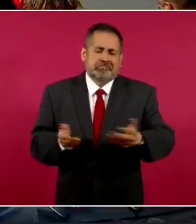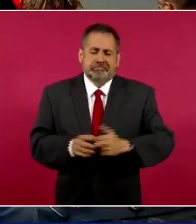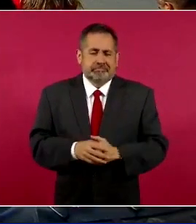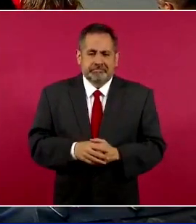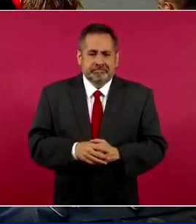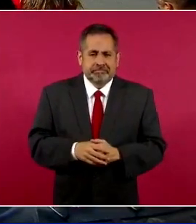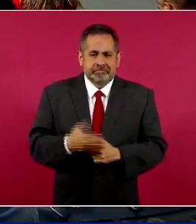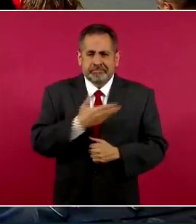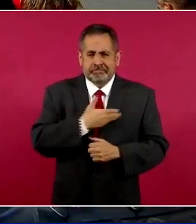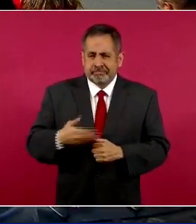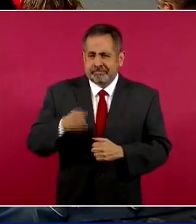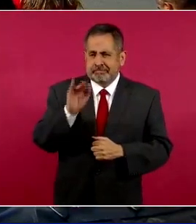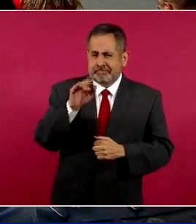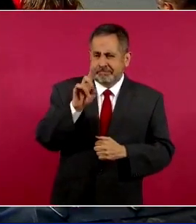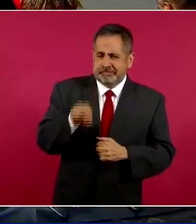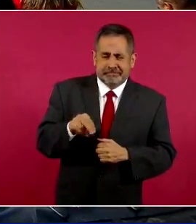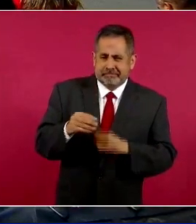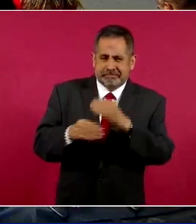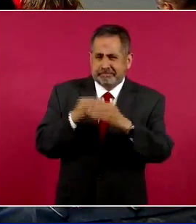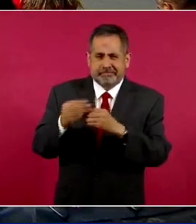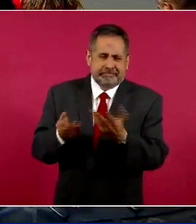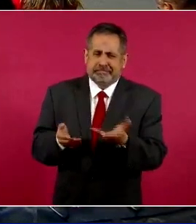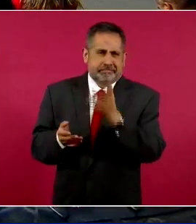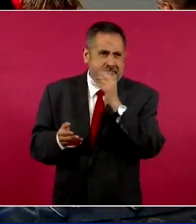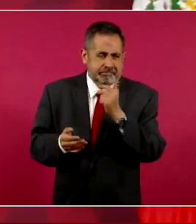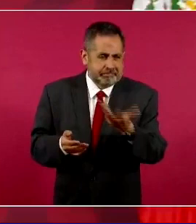con el presidente de Estados Unidos